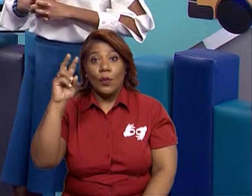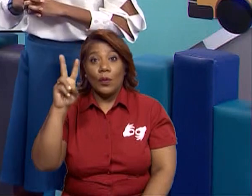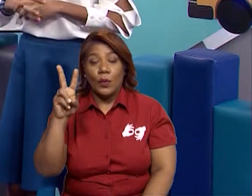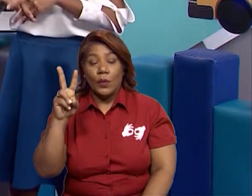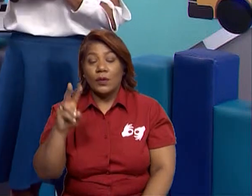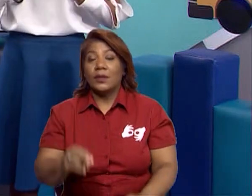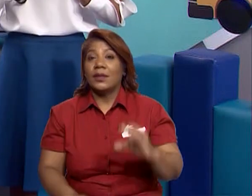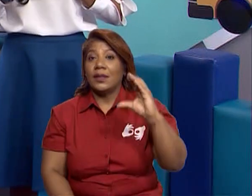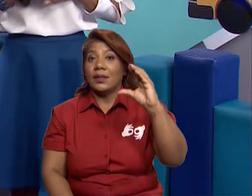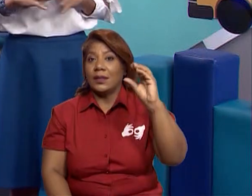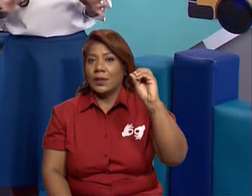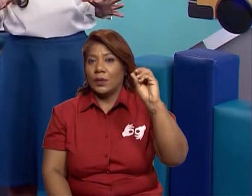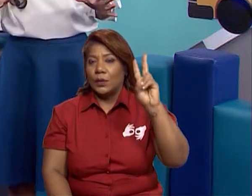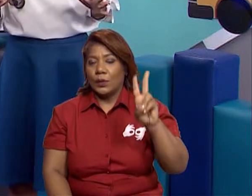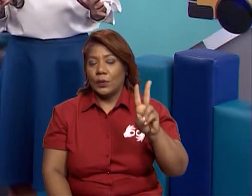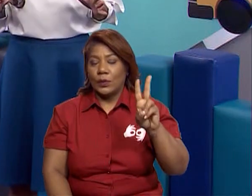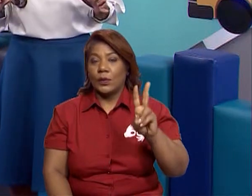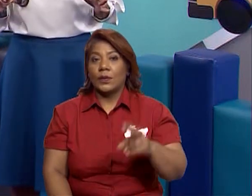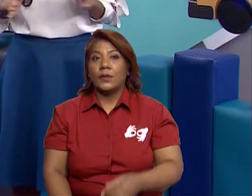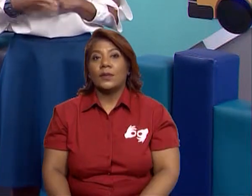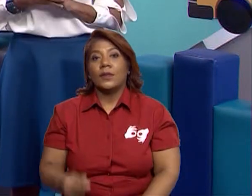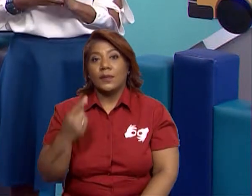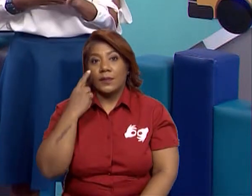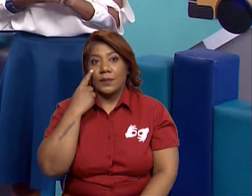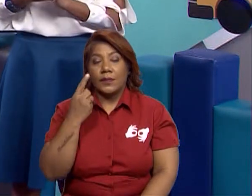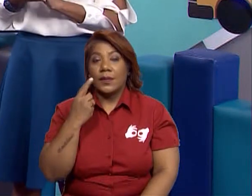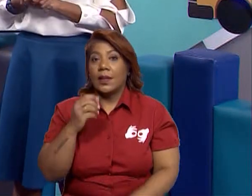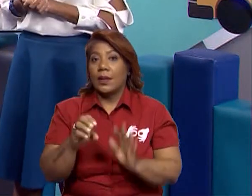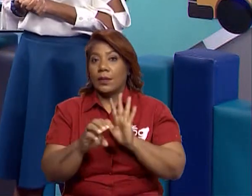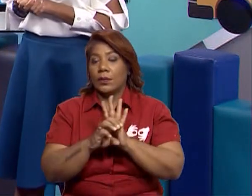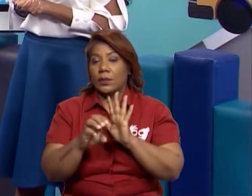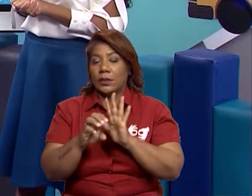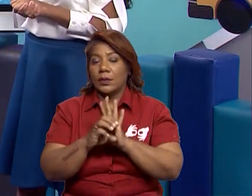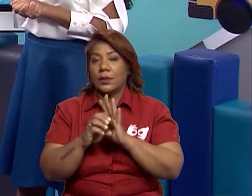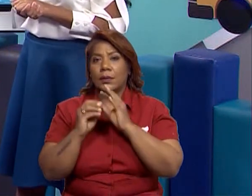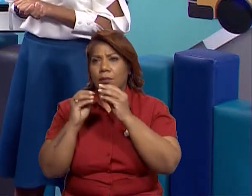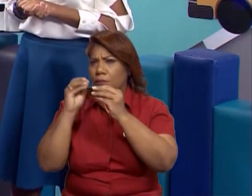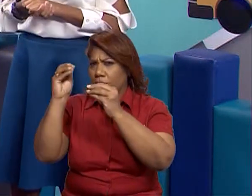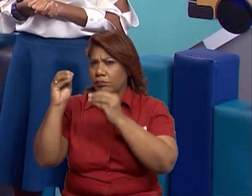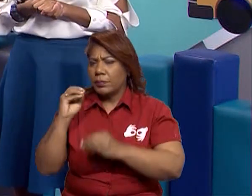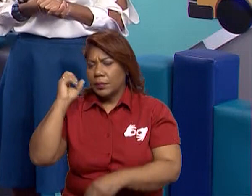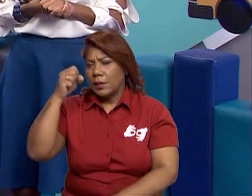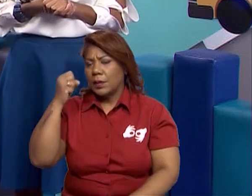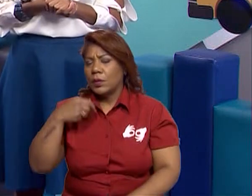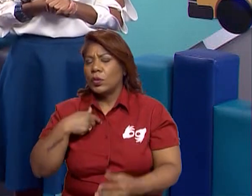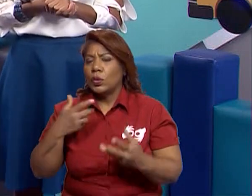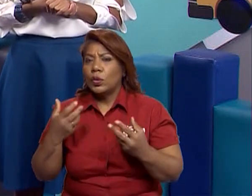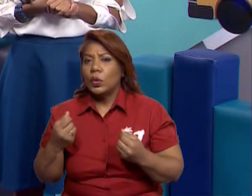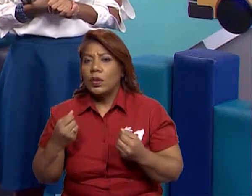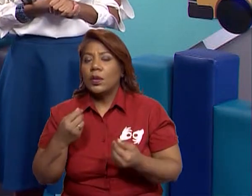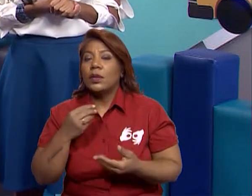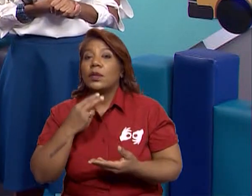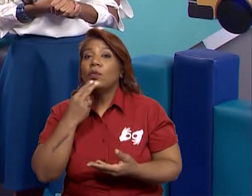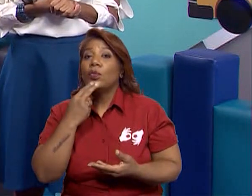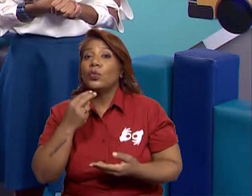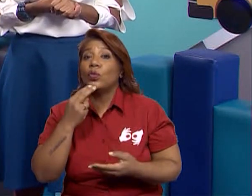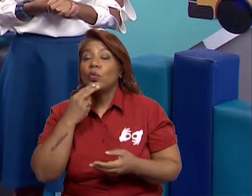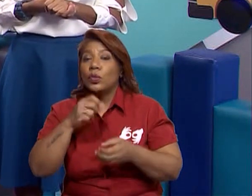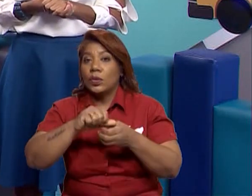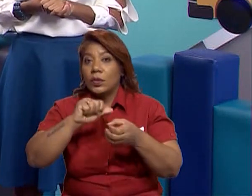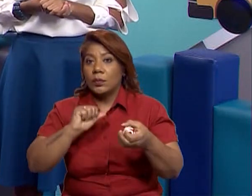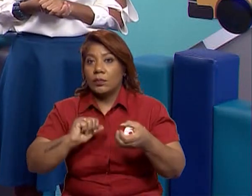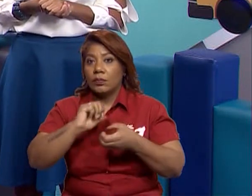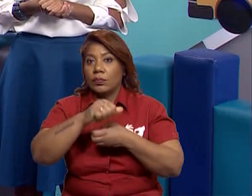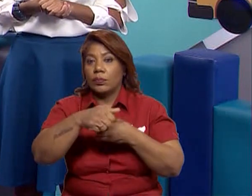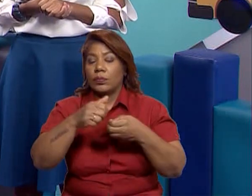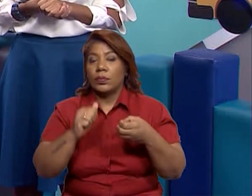sigue siendo eso. Voy a decirte un ejemplo y le voy a decir así a maestra. Digamos que yo quiero hacer un dulce de guineo. Pero